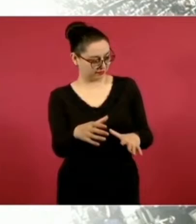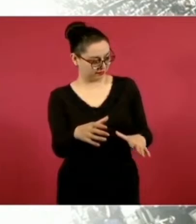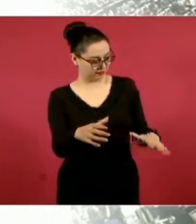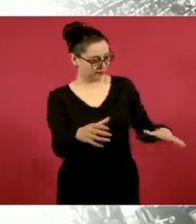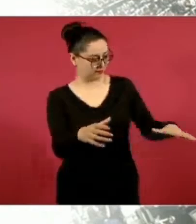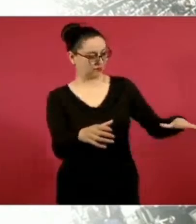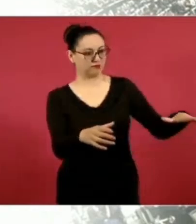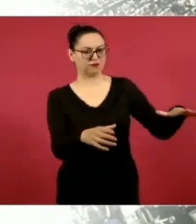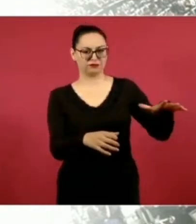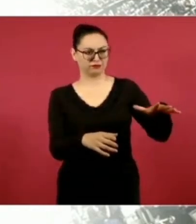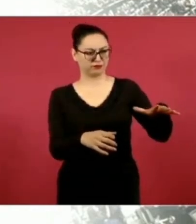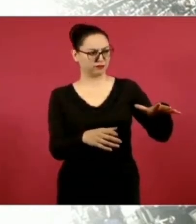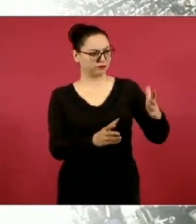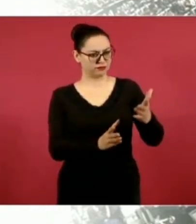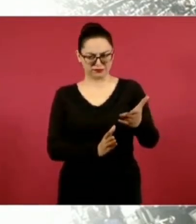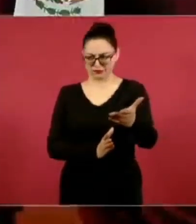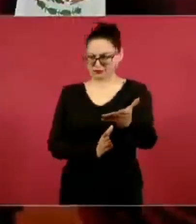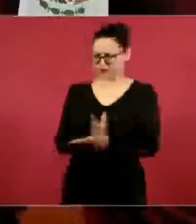son